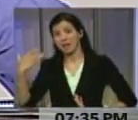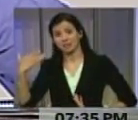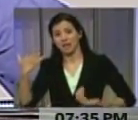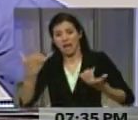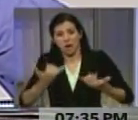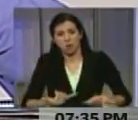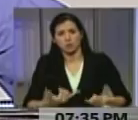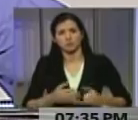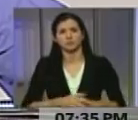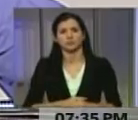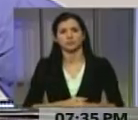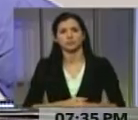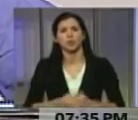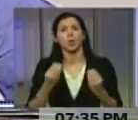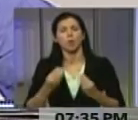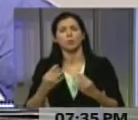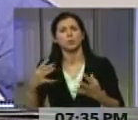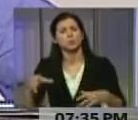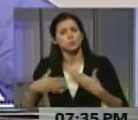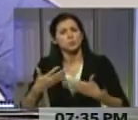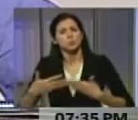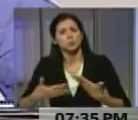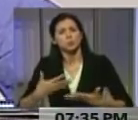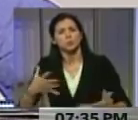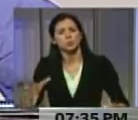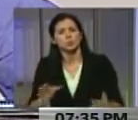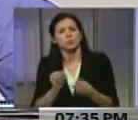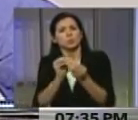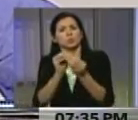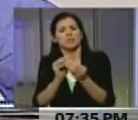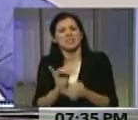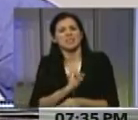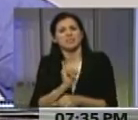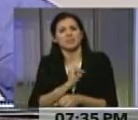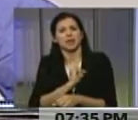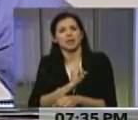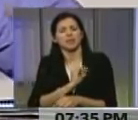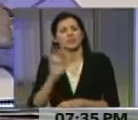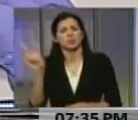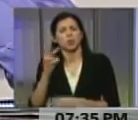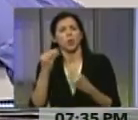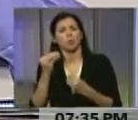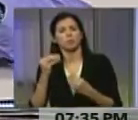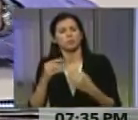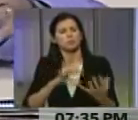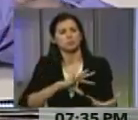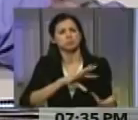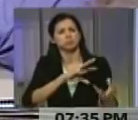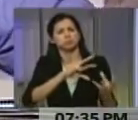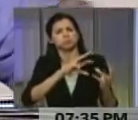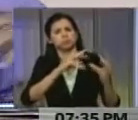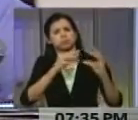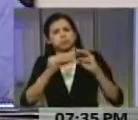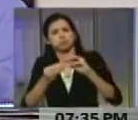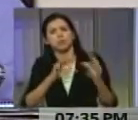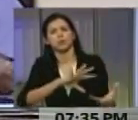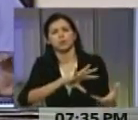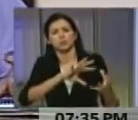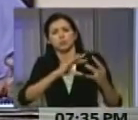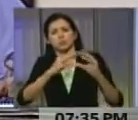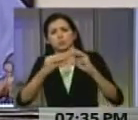esta maravillosa identidad de la venezolanidad, cómo se fue constituyendo en el